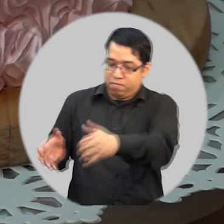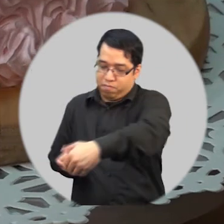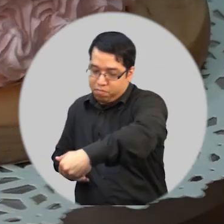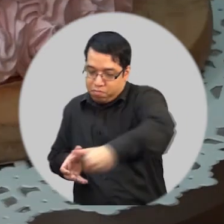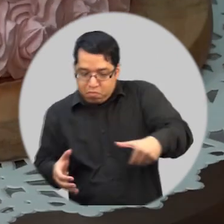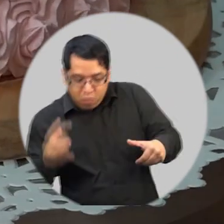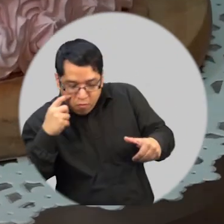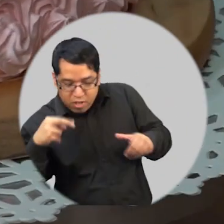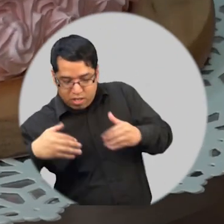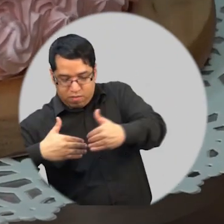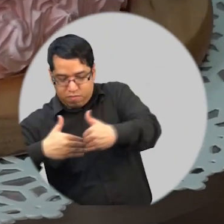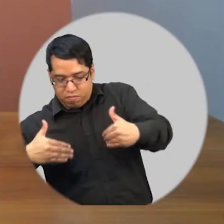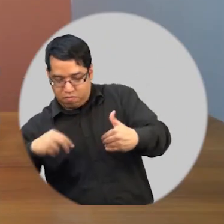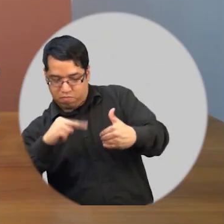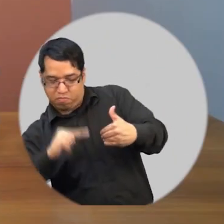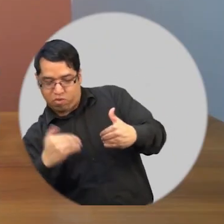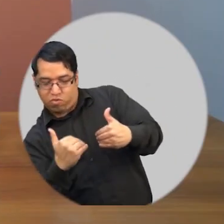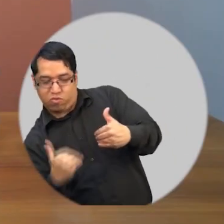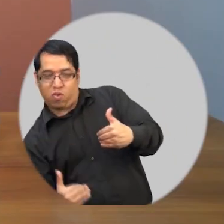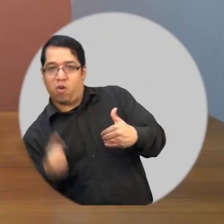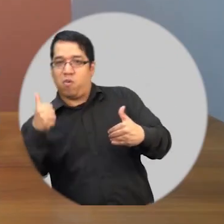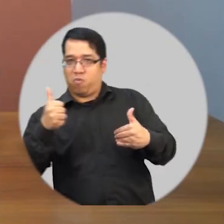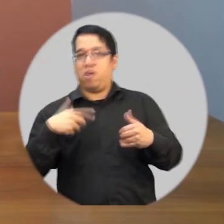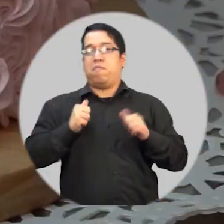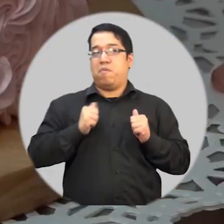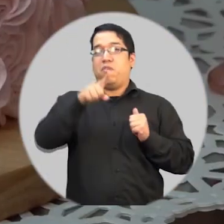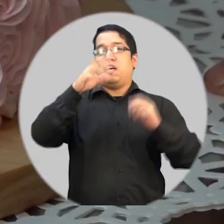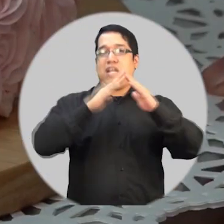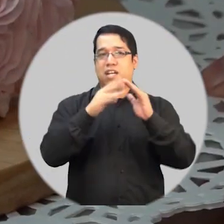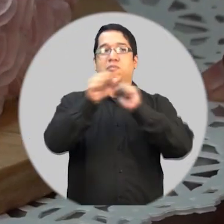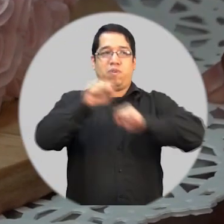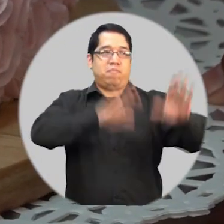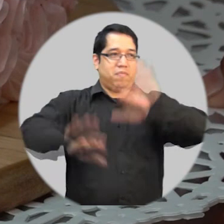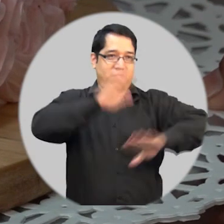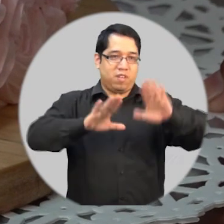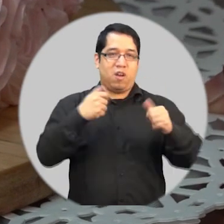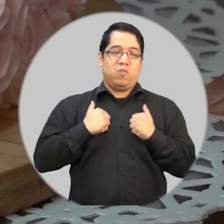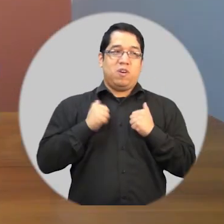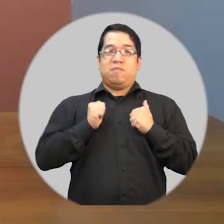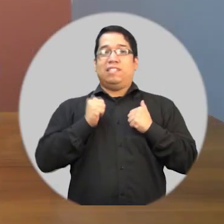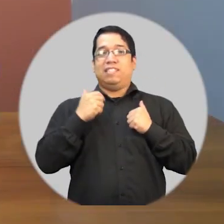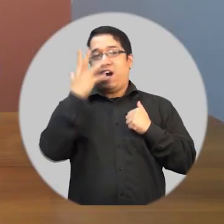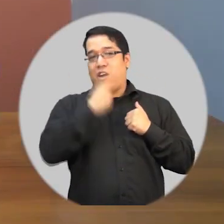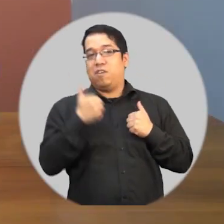tiene muy buena pinta y espero que hagan en su casa. Bueno, espero que les haya gustado,